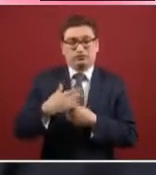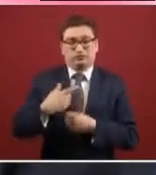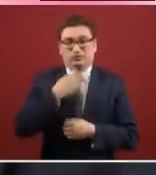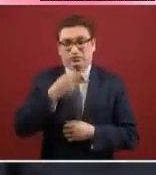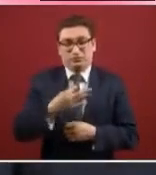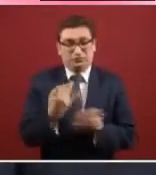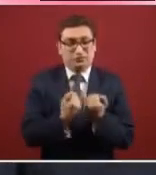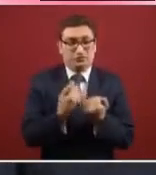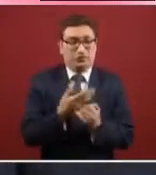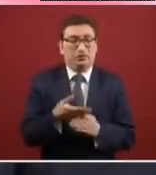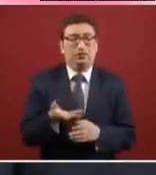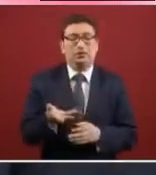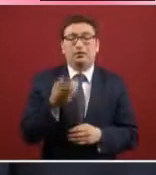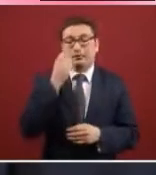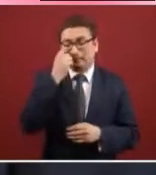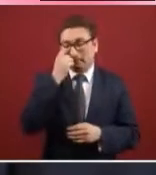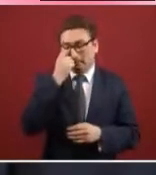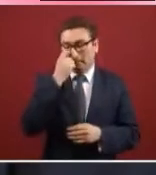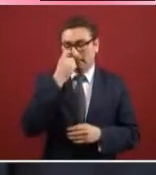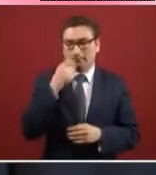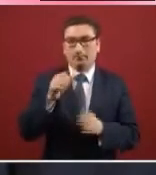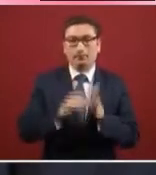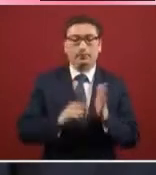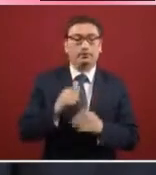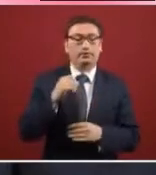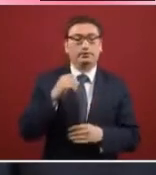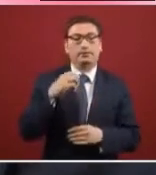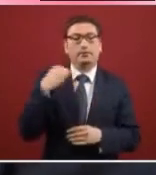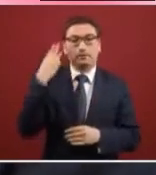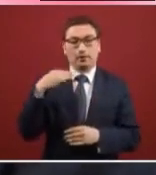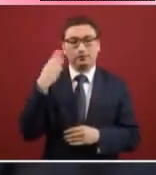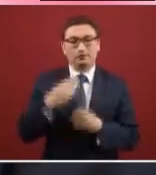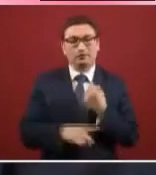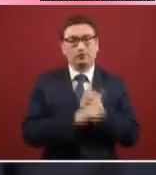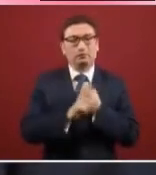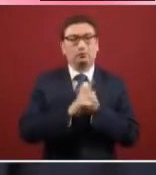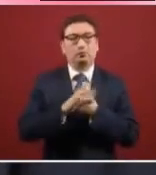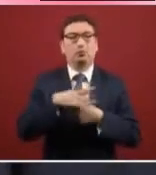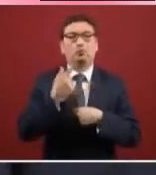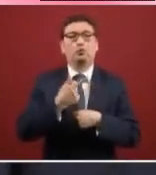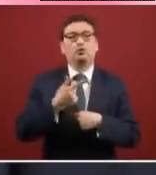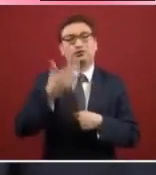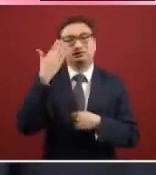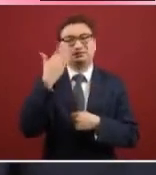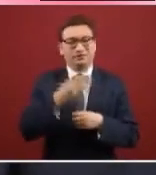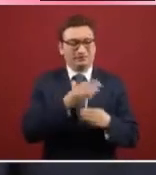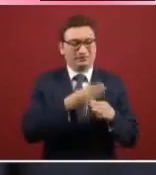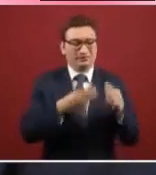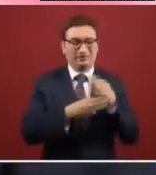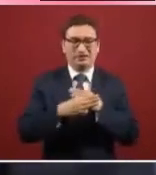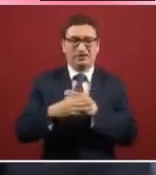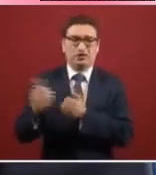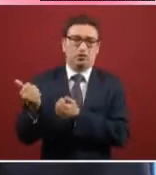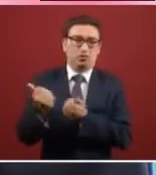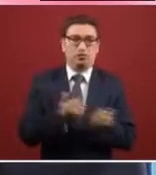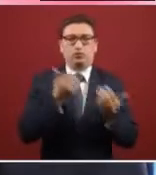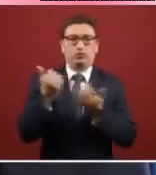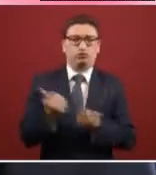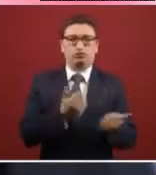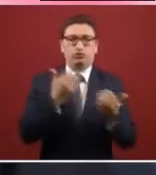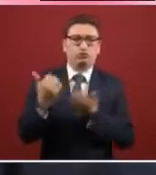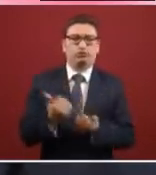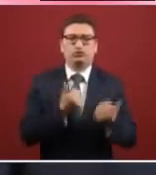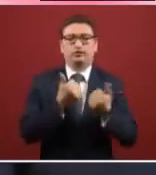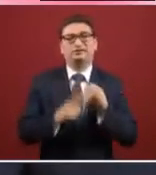interferencias con los transportistas de los materiales, que en este caso son agrupaciones de los pueblos